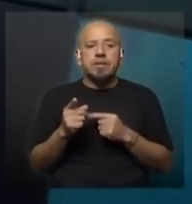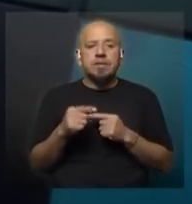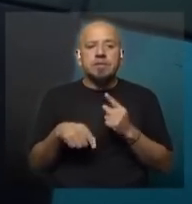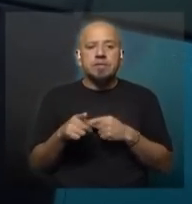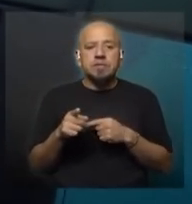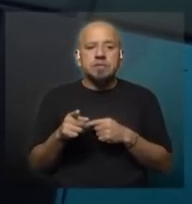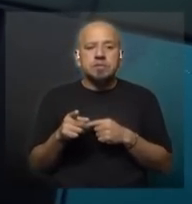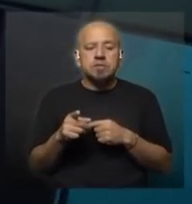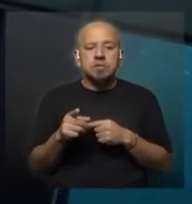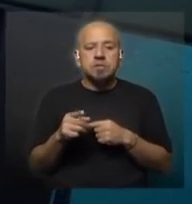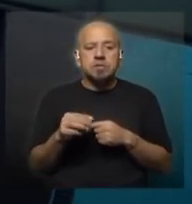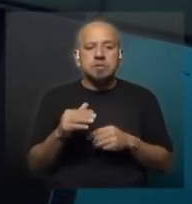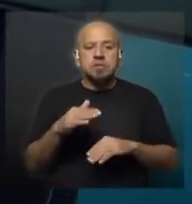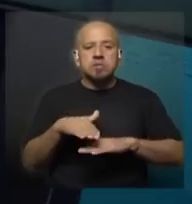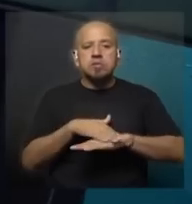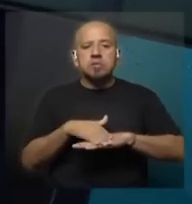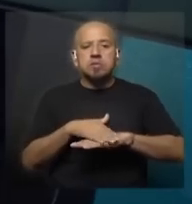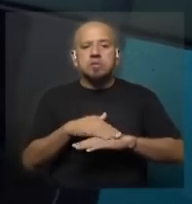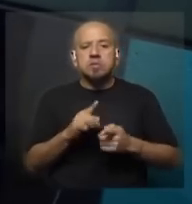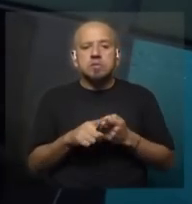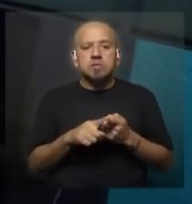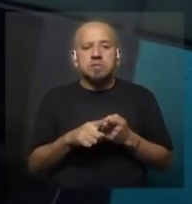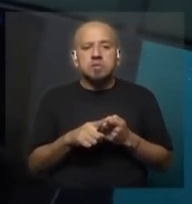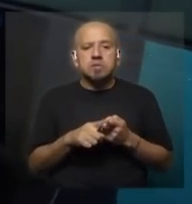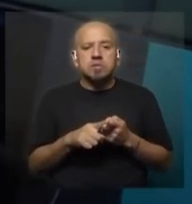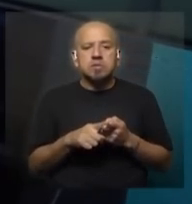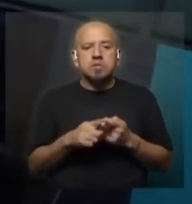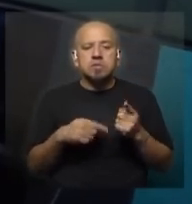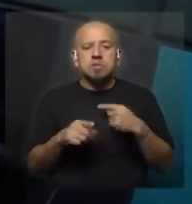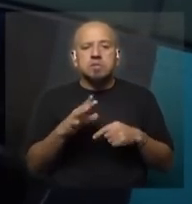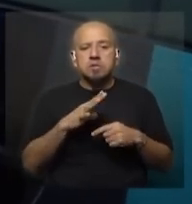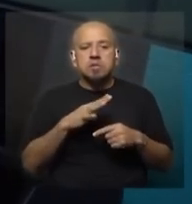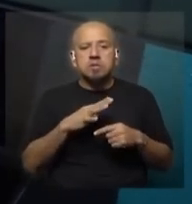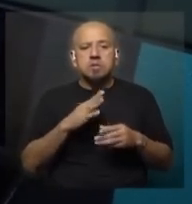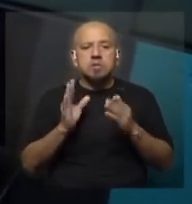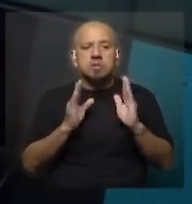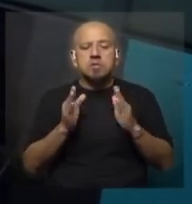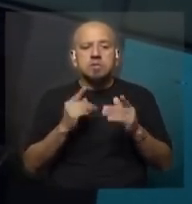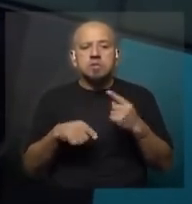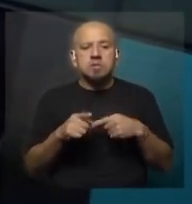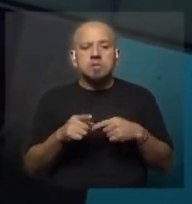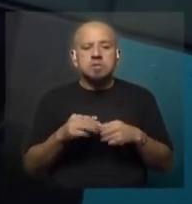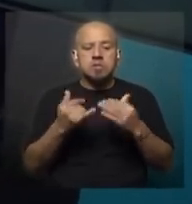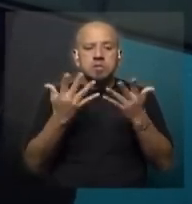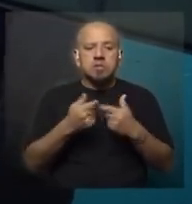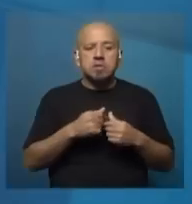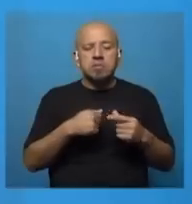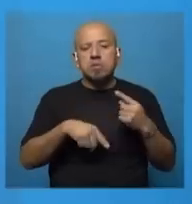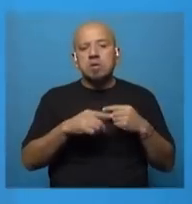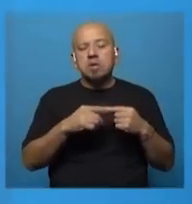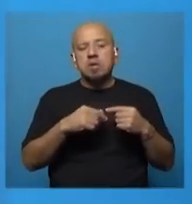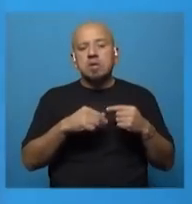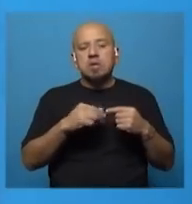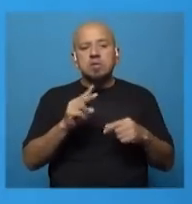sobre la mesa este otro proceso Express también de de tratamiento de la de la Reforma de la seguridad social